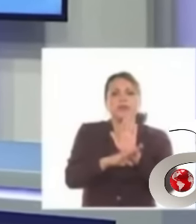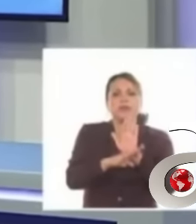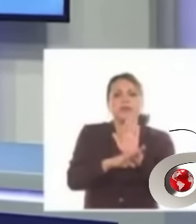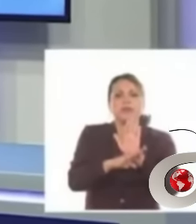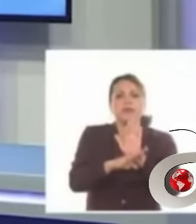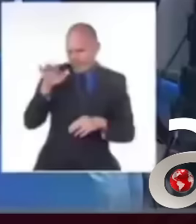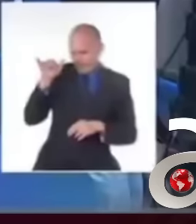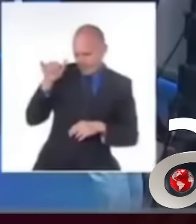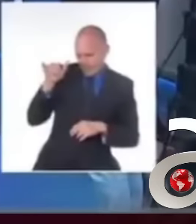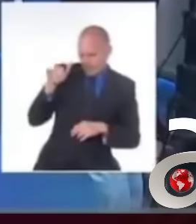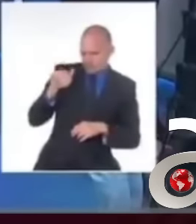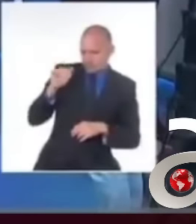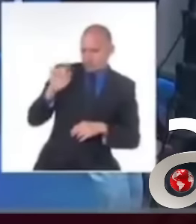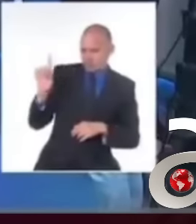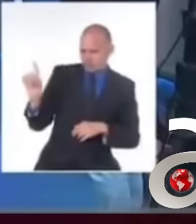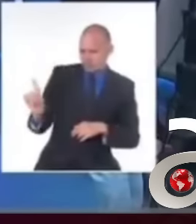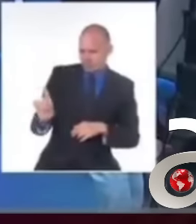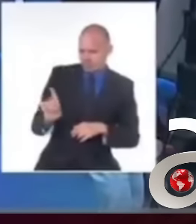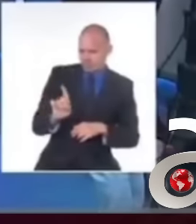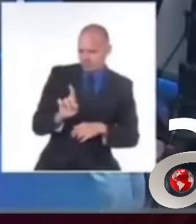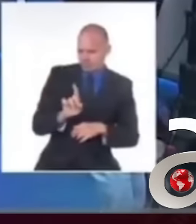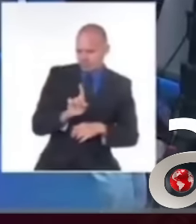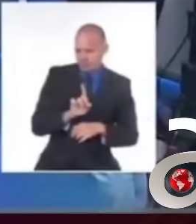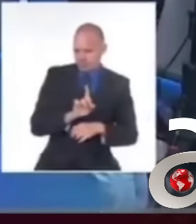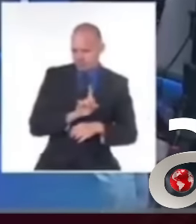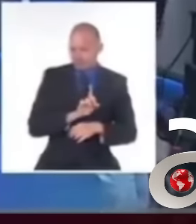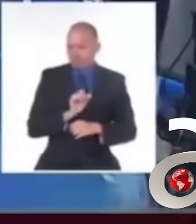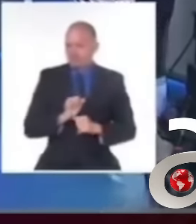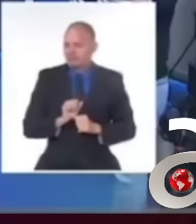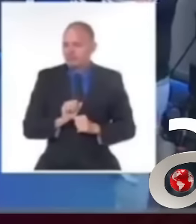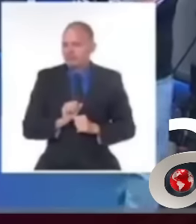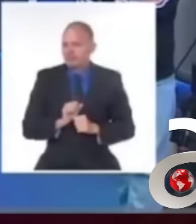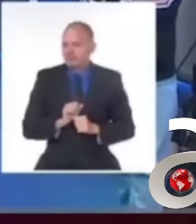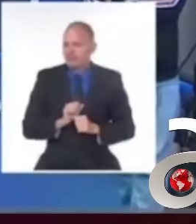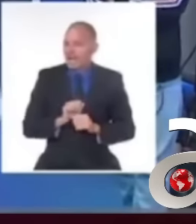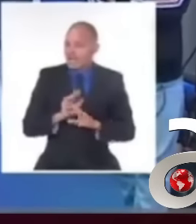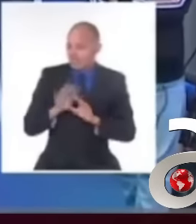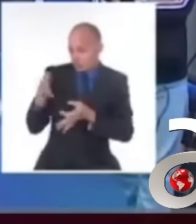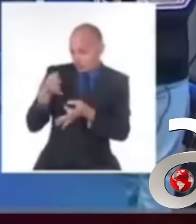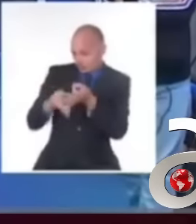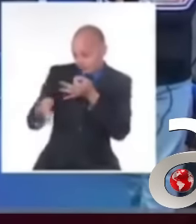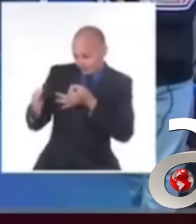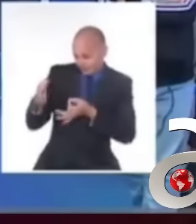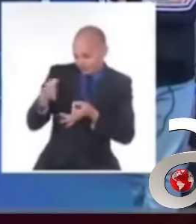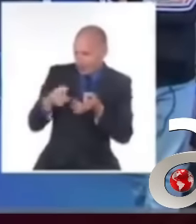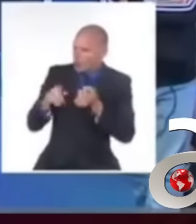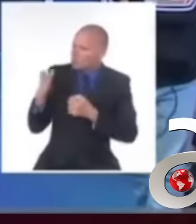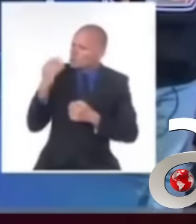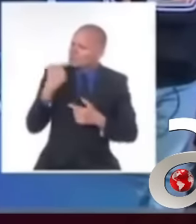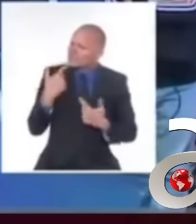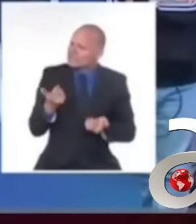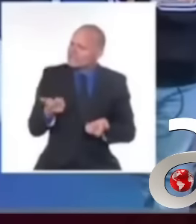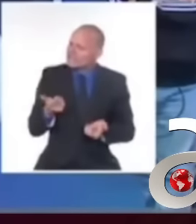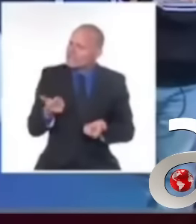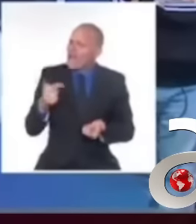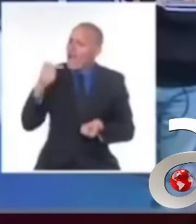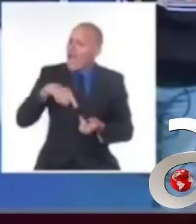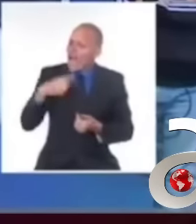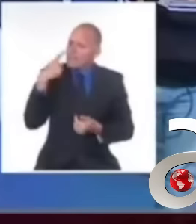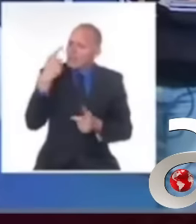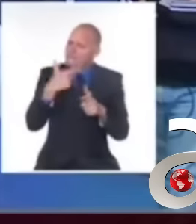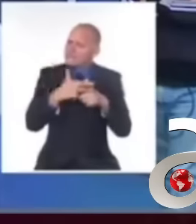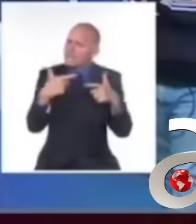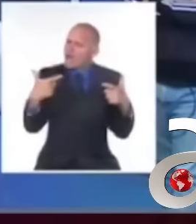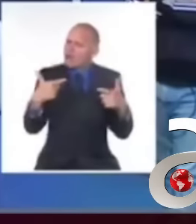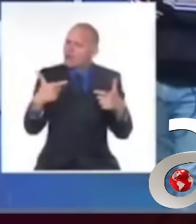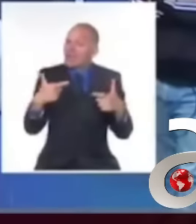a los residentes en Estados Unidos, por promover el consumo de drogas en la isla, especialmente del estupefaciente conocido como químico,